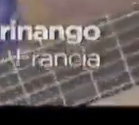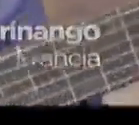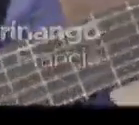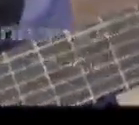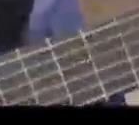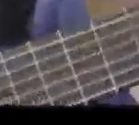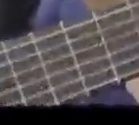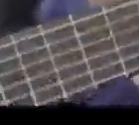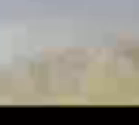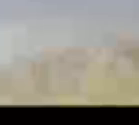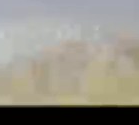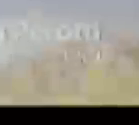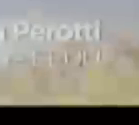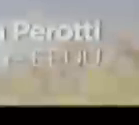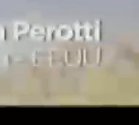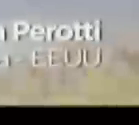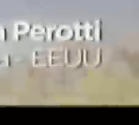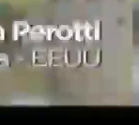Ecuador!